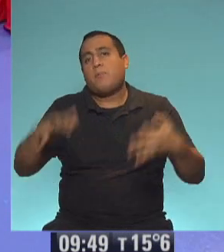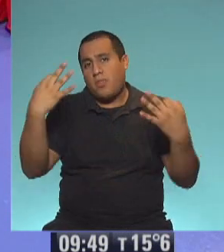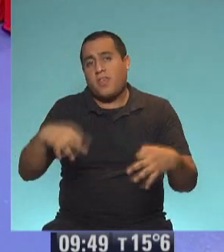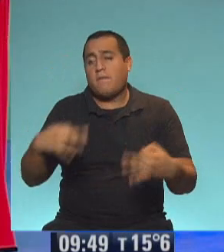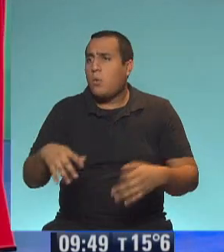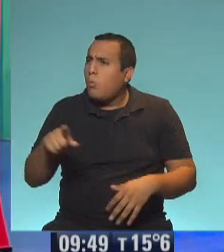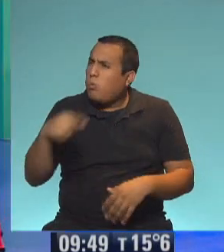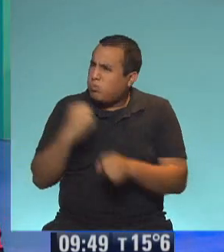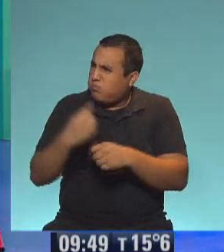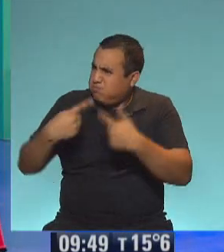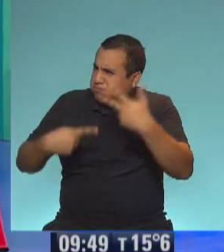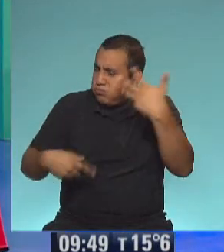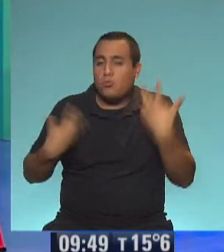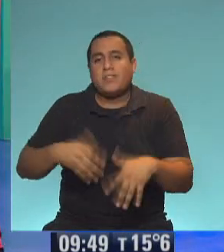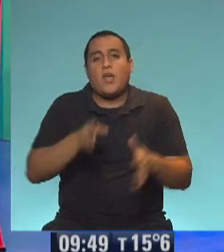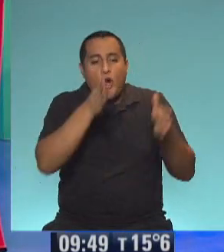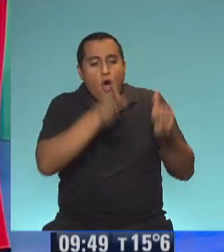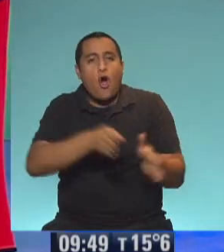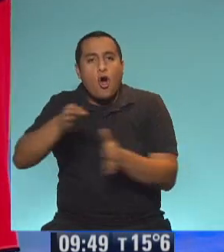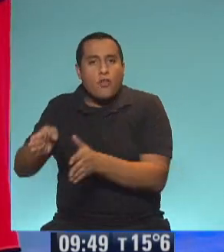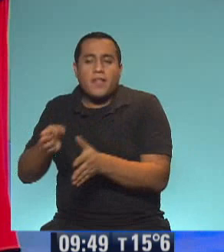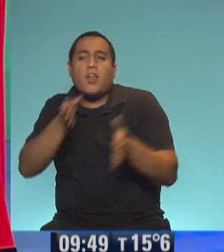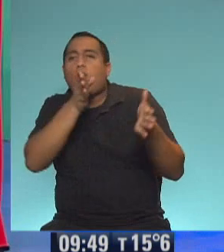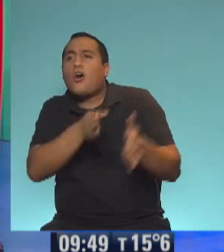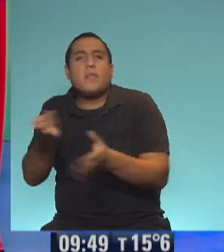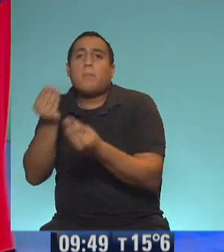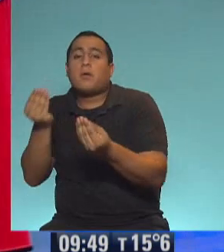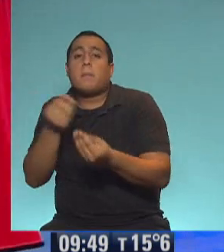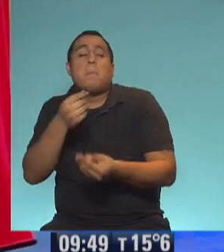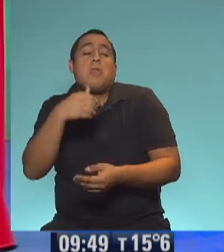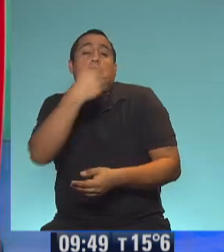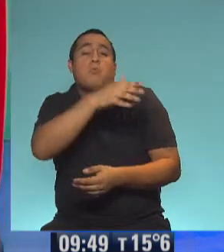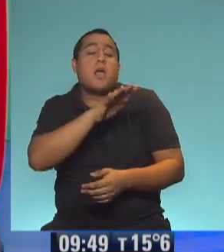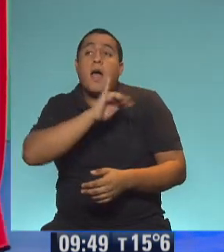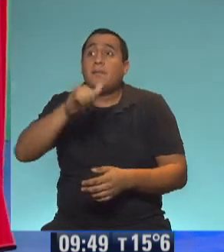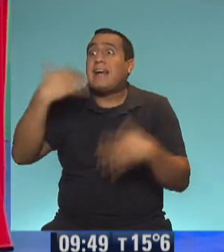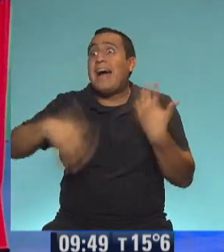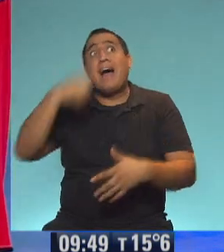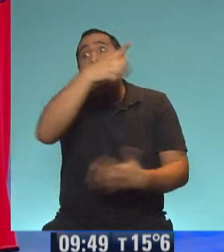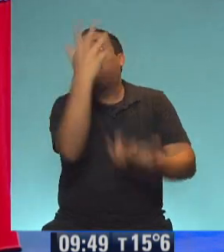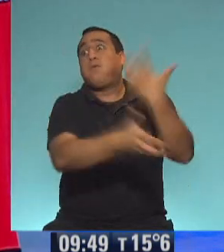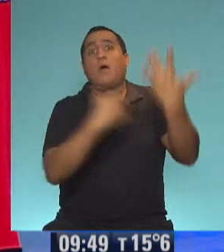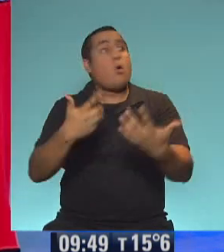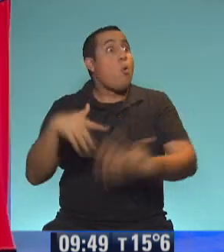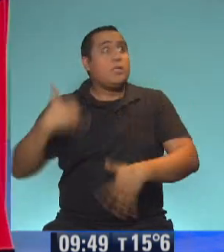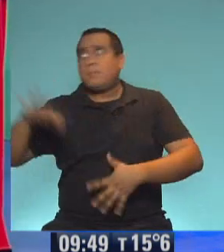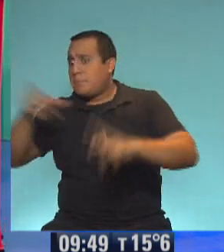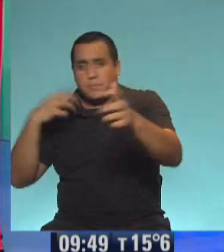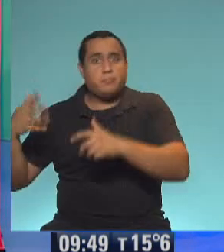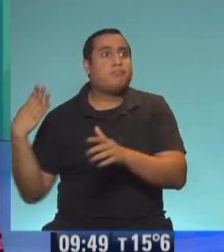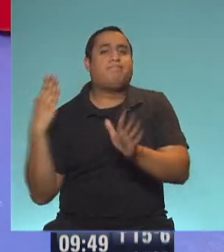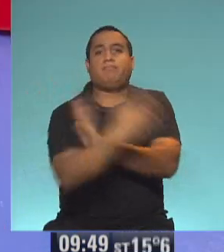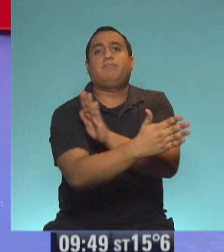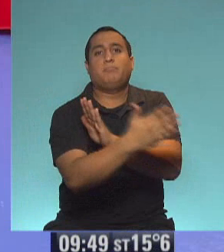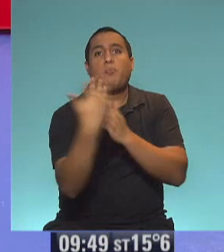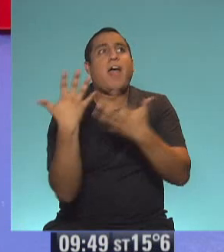hacen, ¿eh? Y todo ordenado cuando les los llaman por alguna salida. Claro. Tener todo en orden y todo preparado. Listo, salimos corriendo.